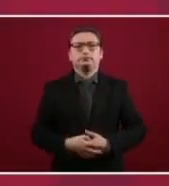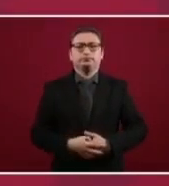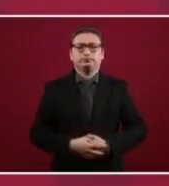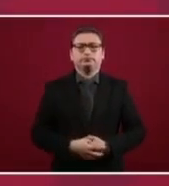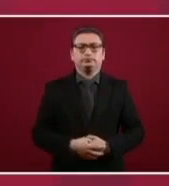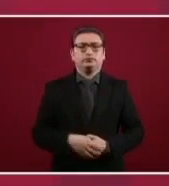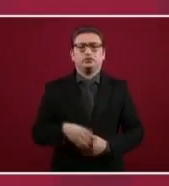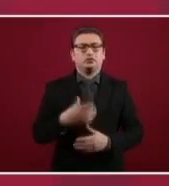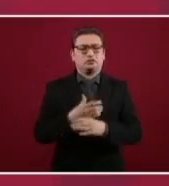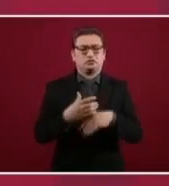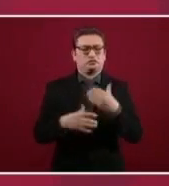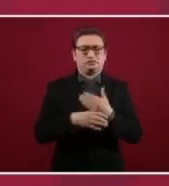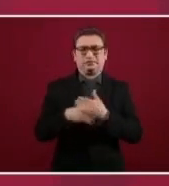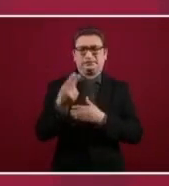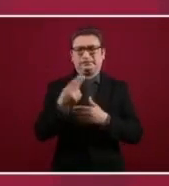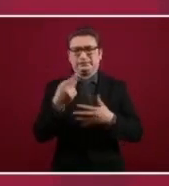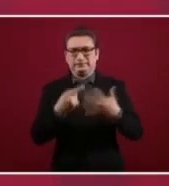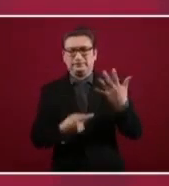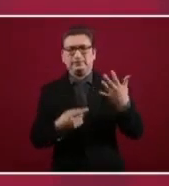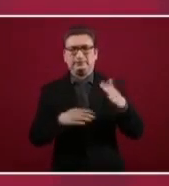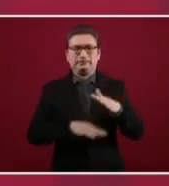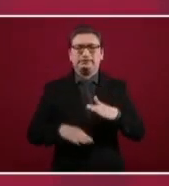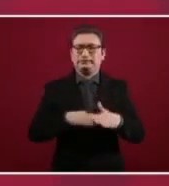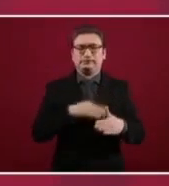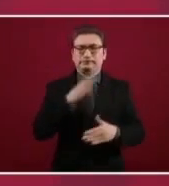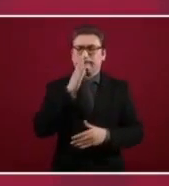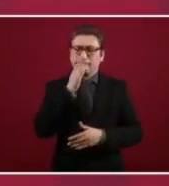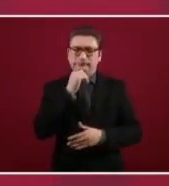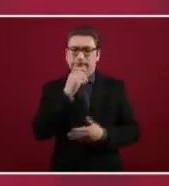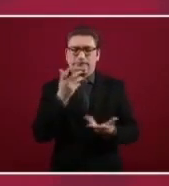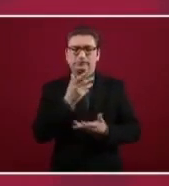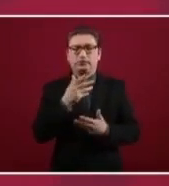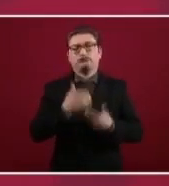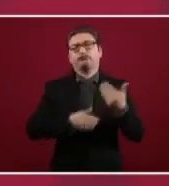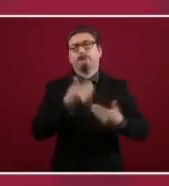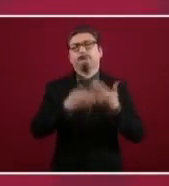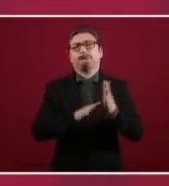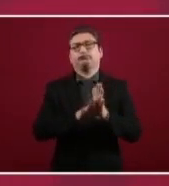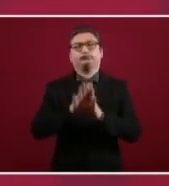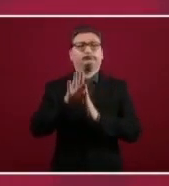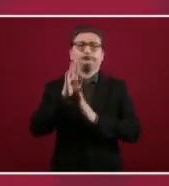para lo básico pues no podía haber prosperidad